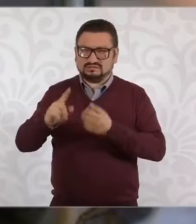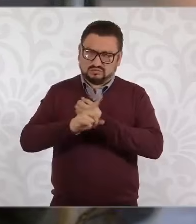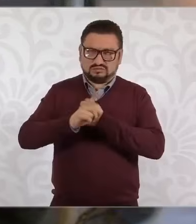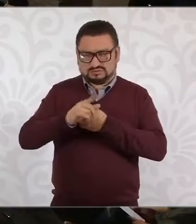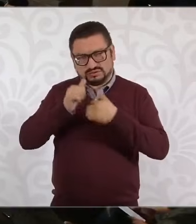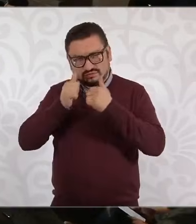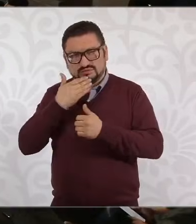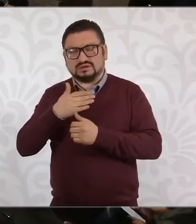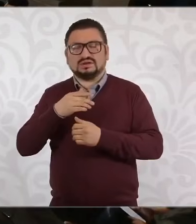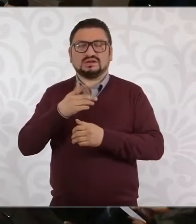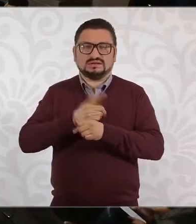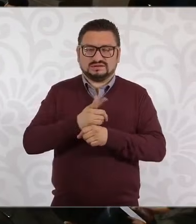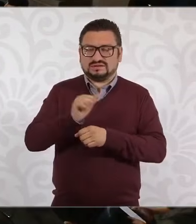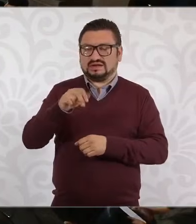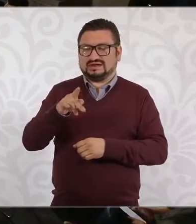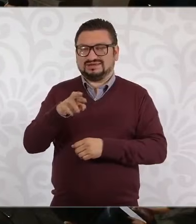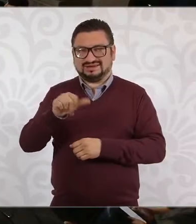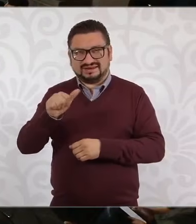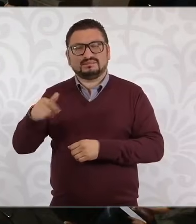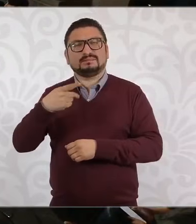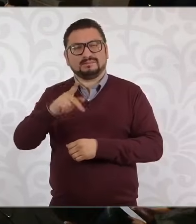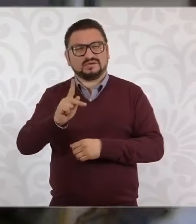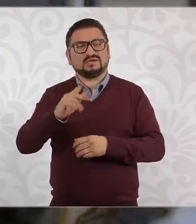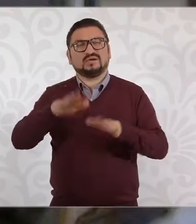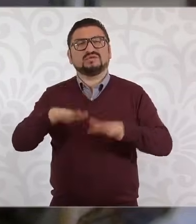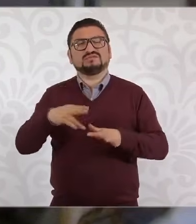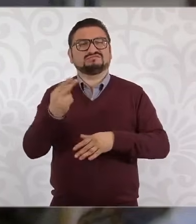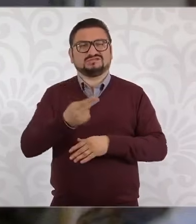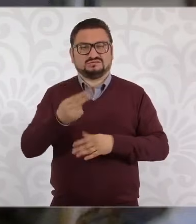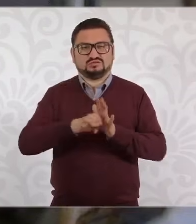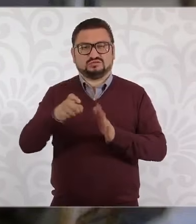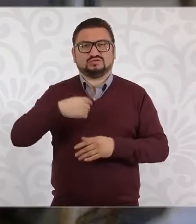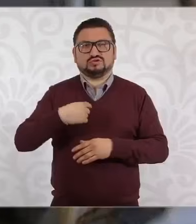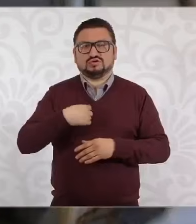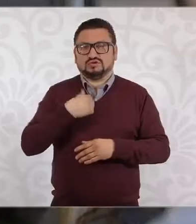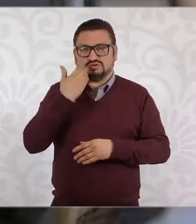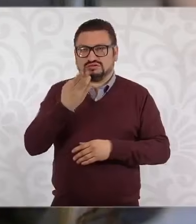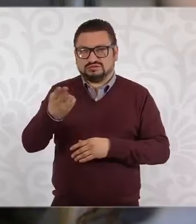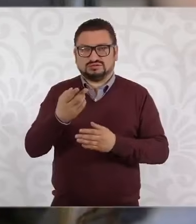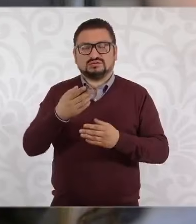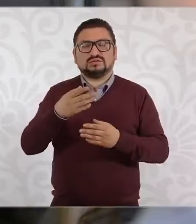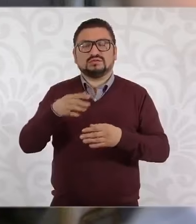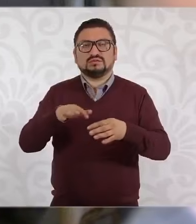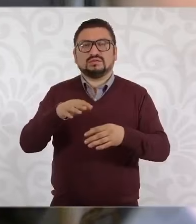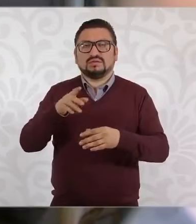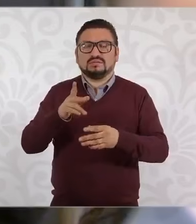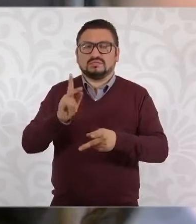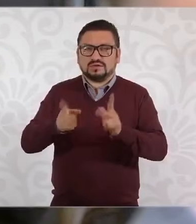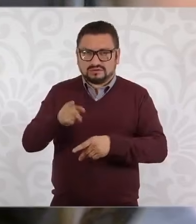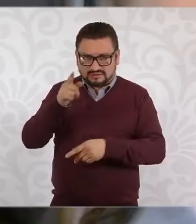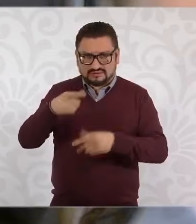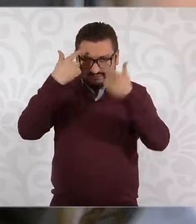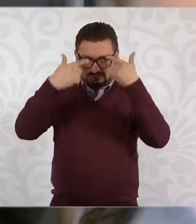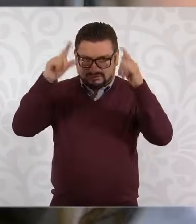la licenciada Andrea, pero también muchas veces ocupamos, por ejemplo, en mi caso, hablar con el de la Marina, que hay un problema en